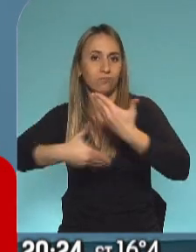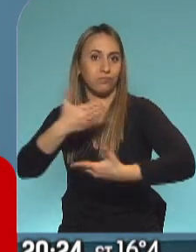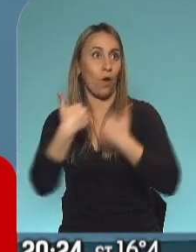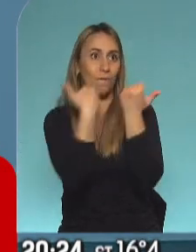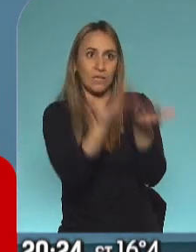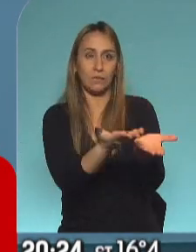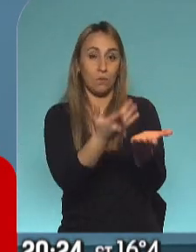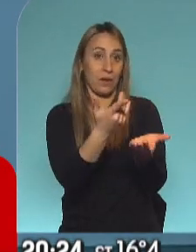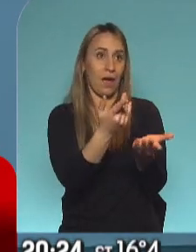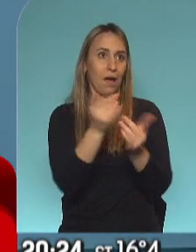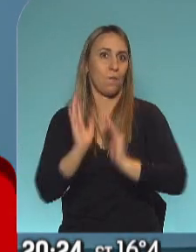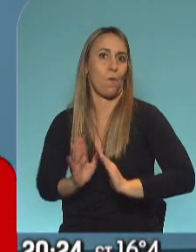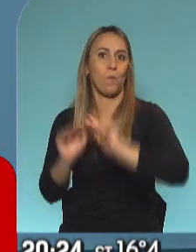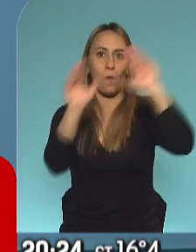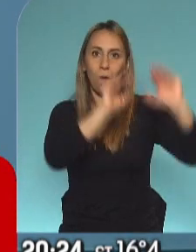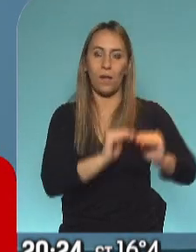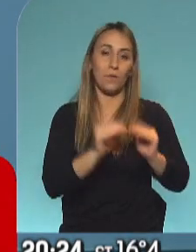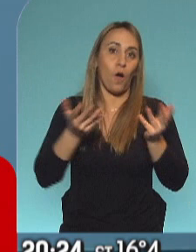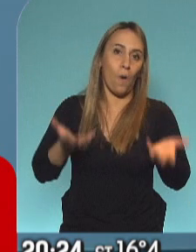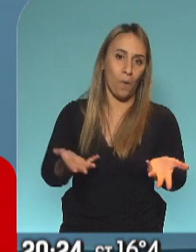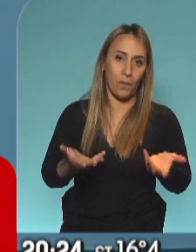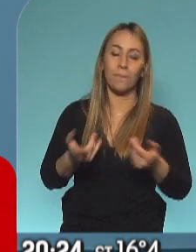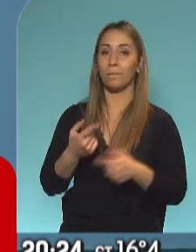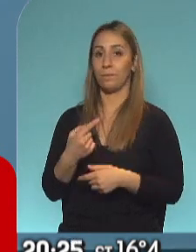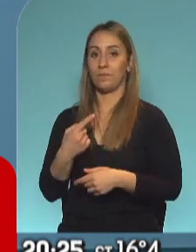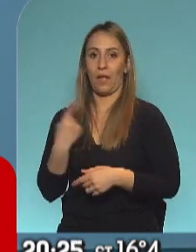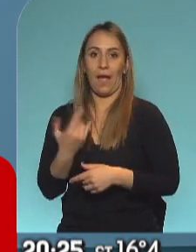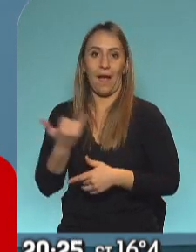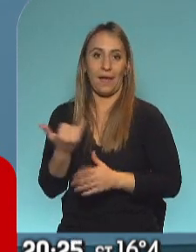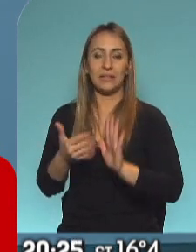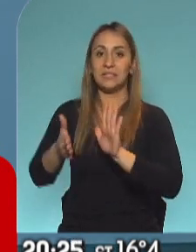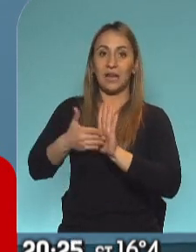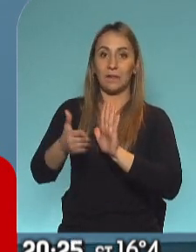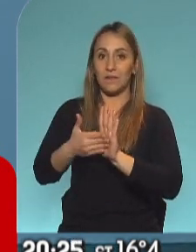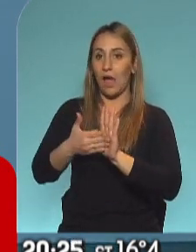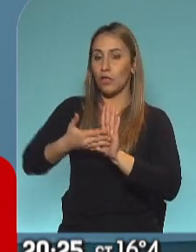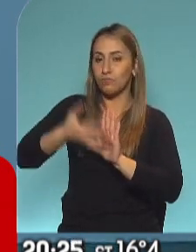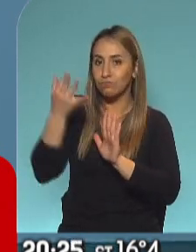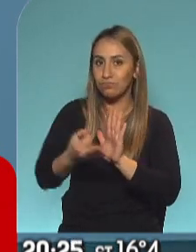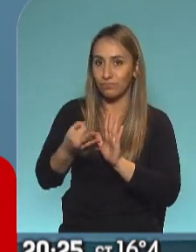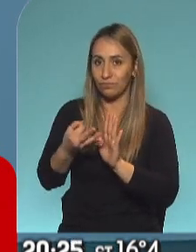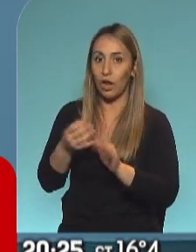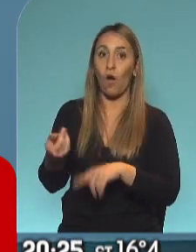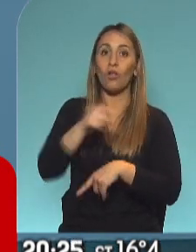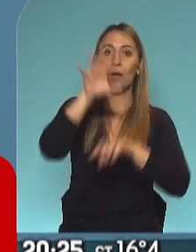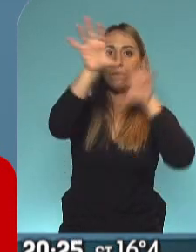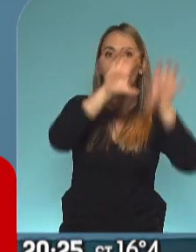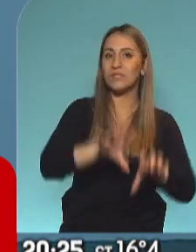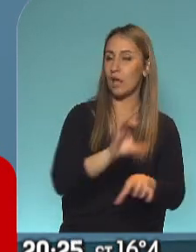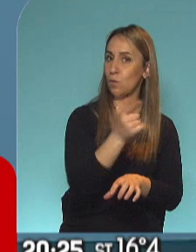obviamente tenemos una historia, tenemos un certificado digitalizado de defunción que otras provincias no tienen, somos la